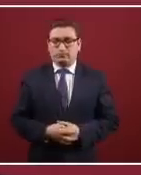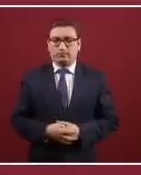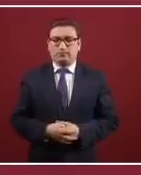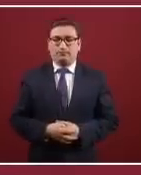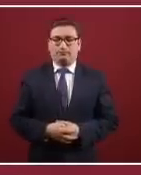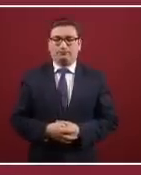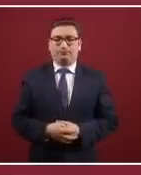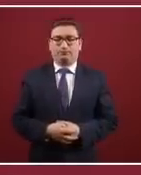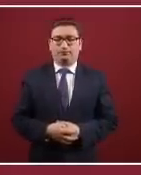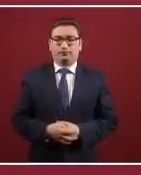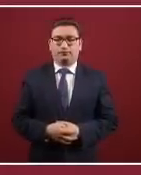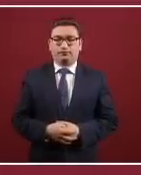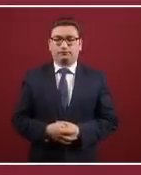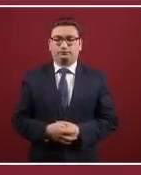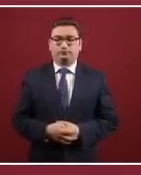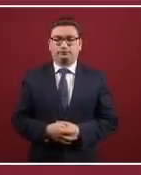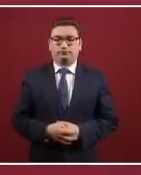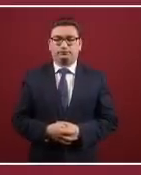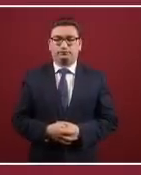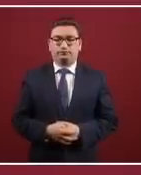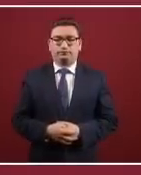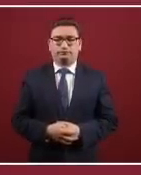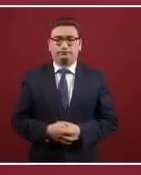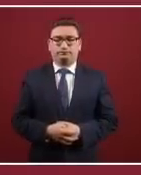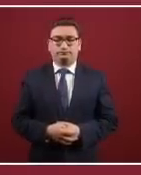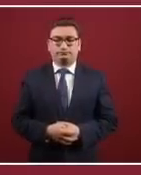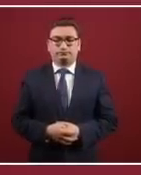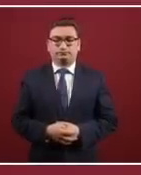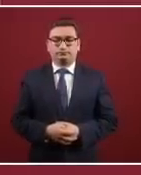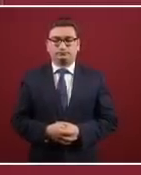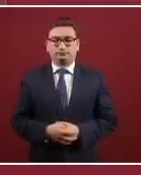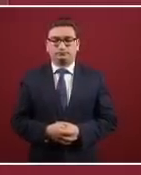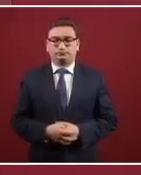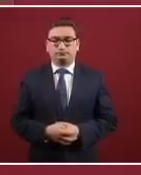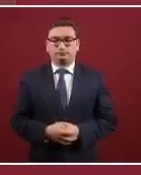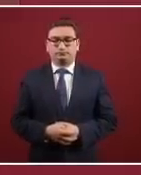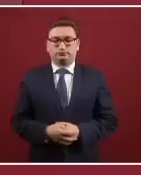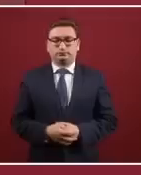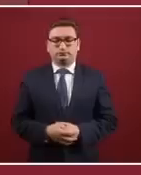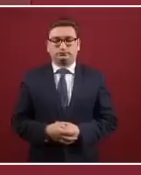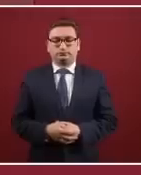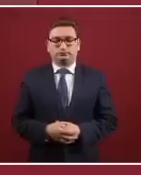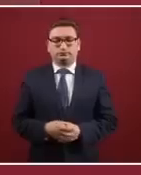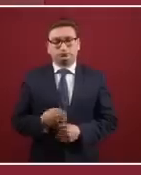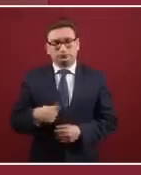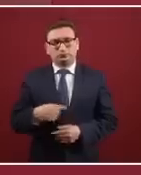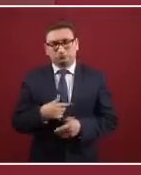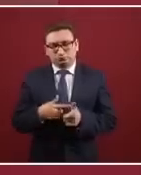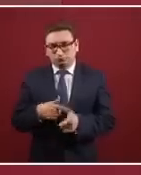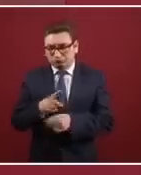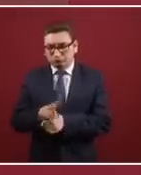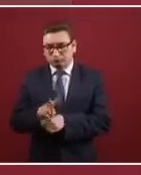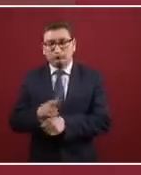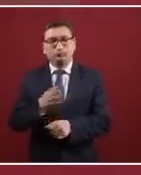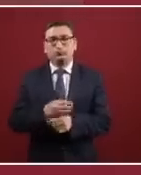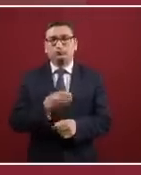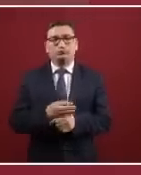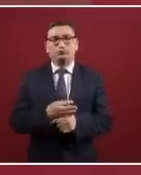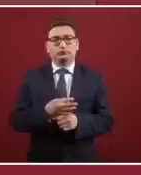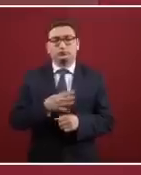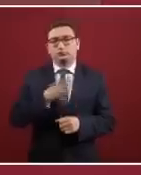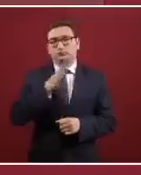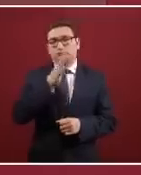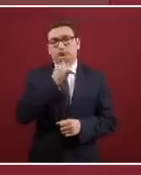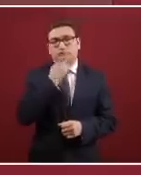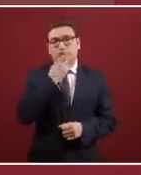Y vamos a estar dando información, pero no puedo decir, si no pagan